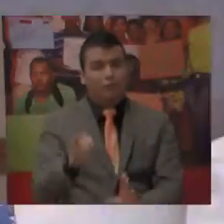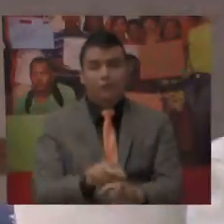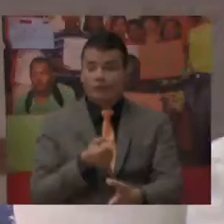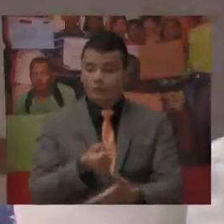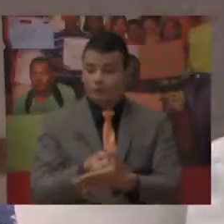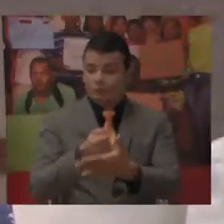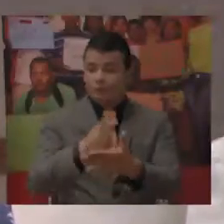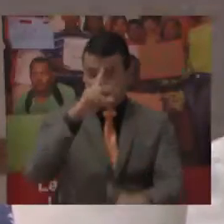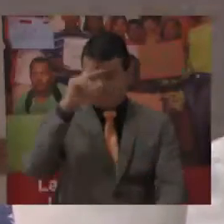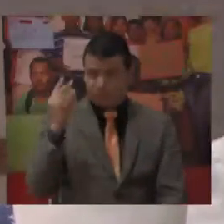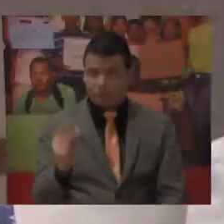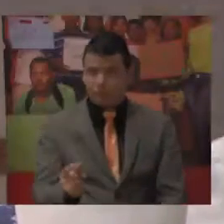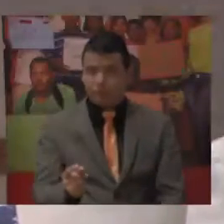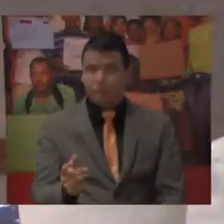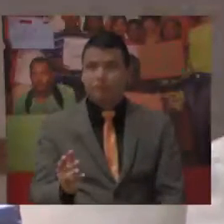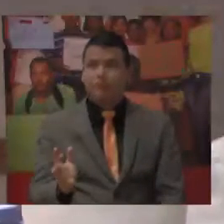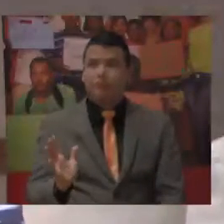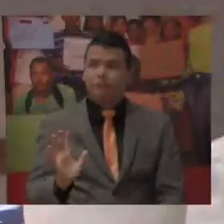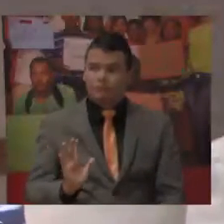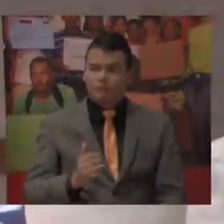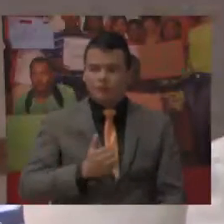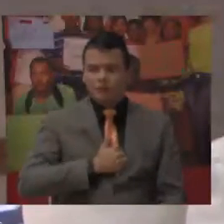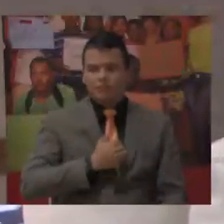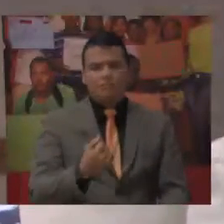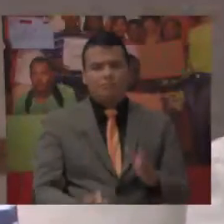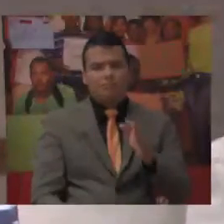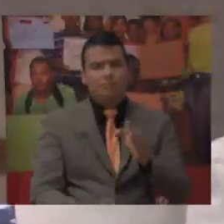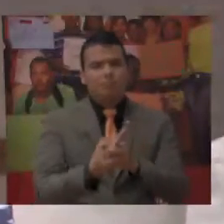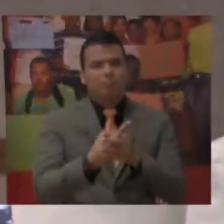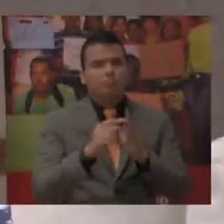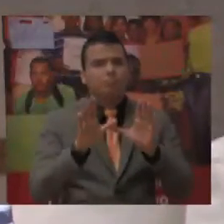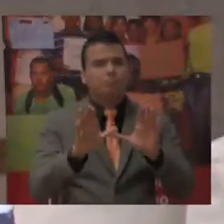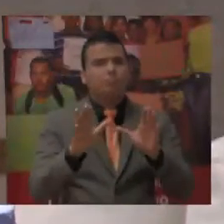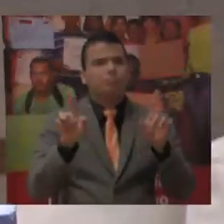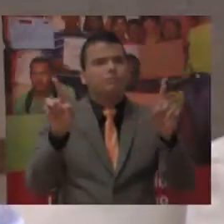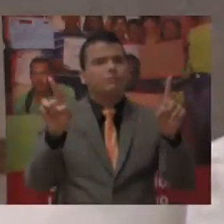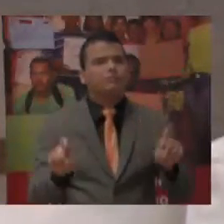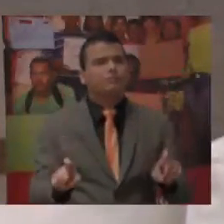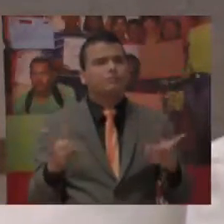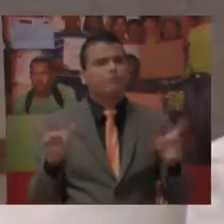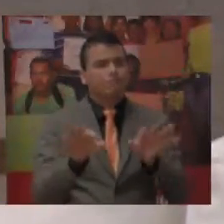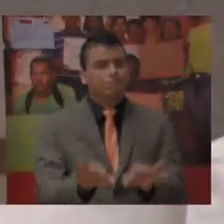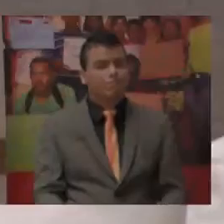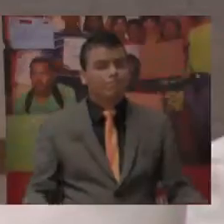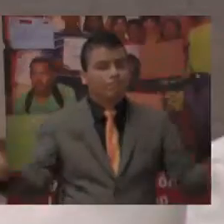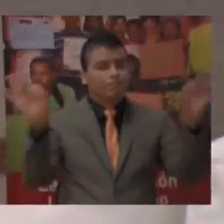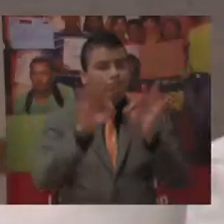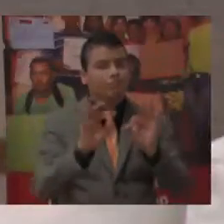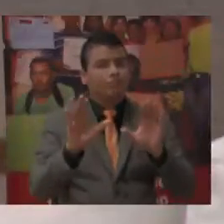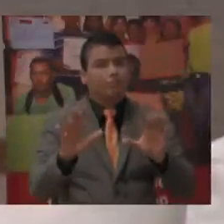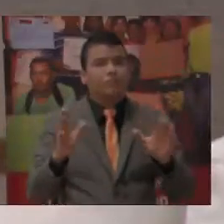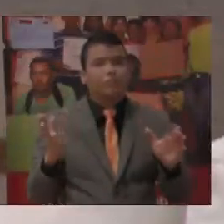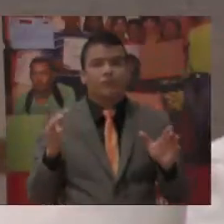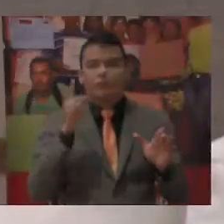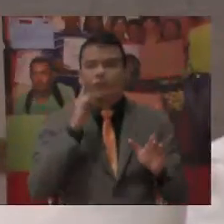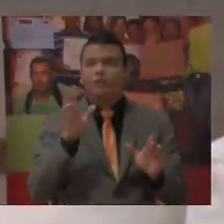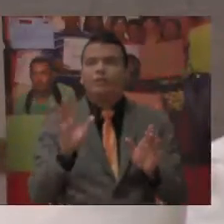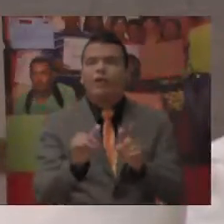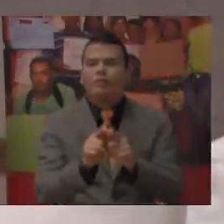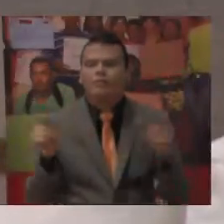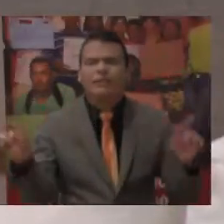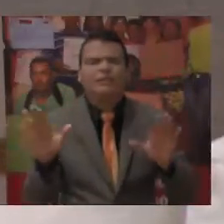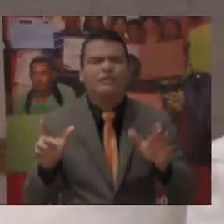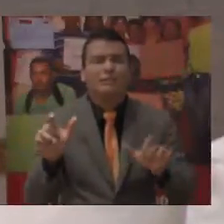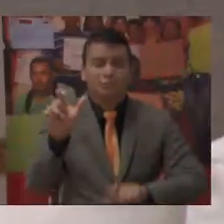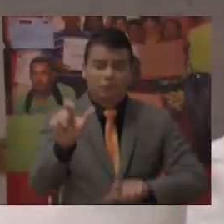duro. Yo siempre parto de la base de que lo importante es lo esencial, lo de fondo. Los